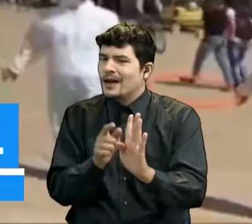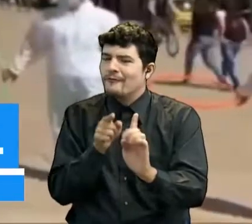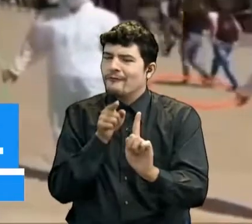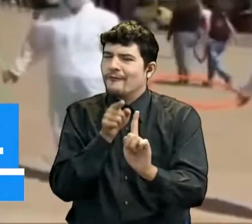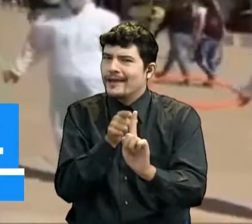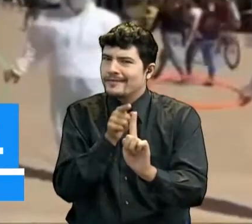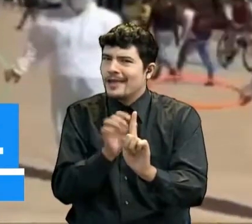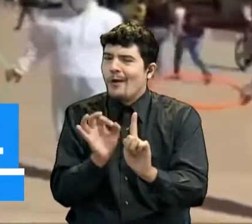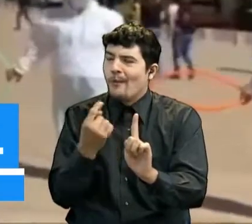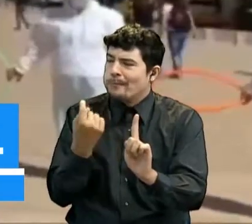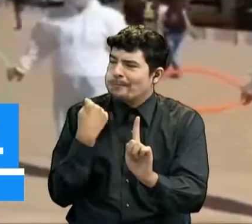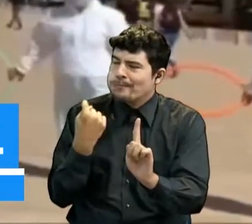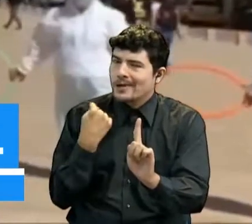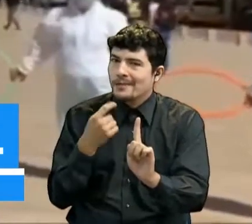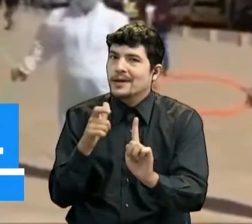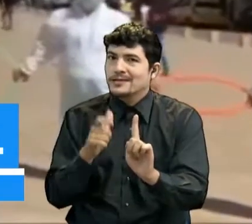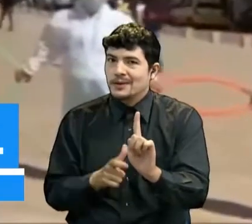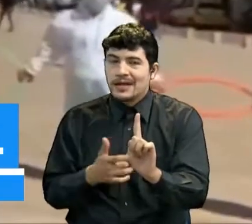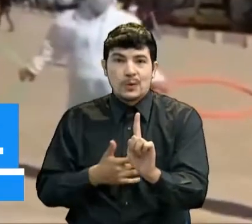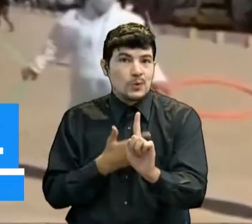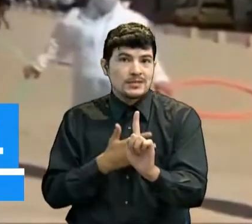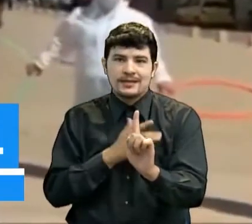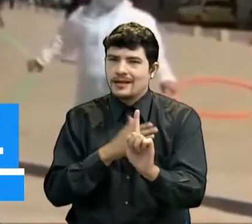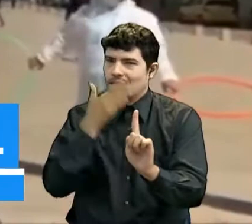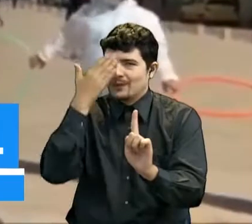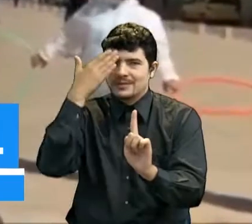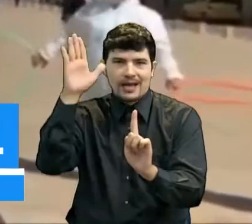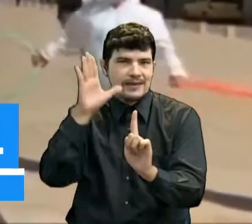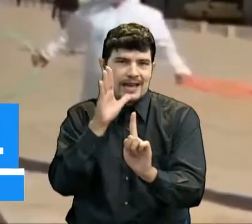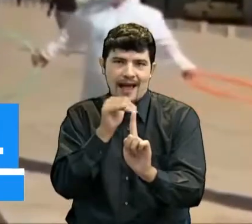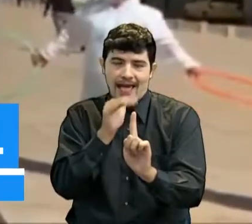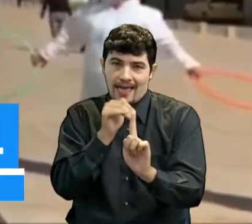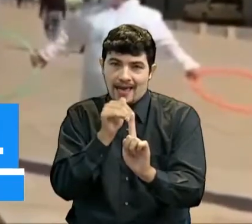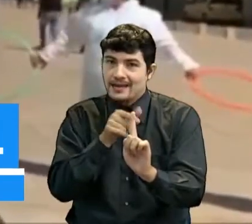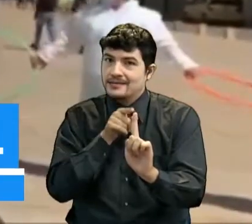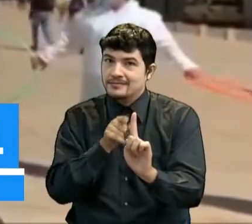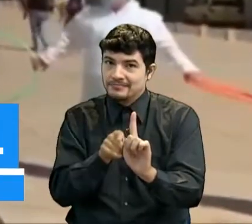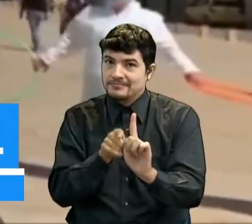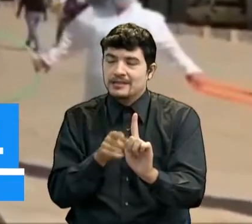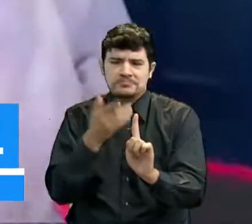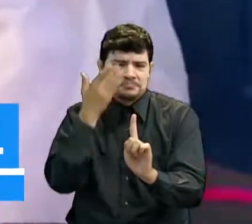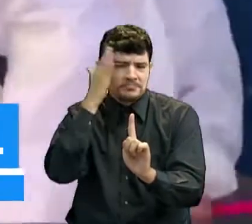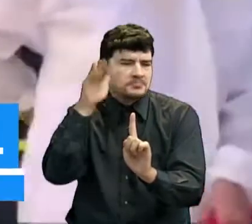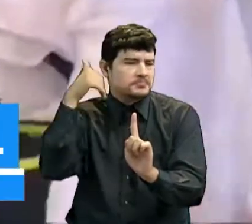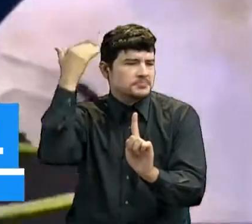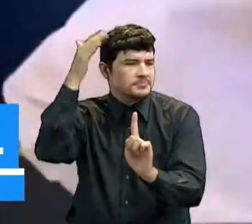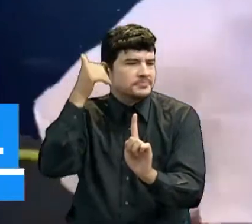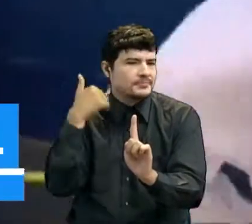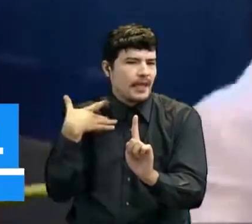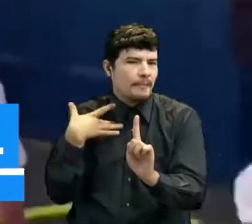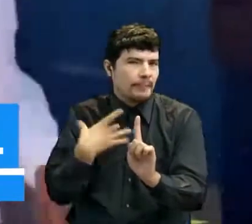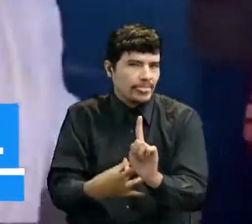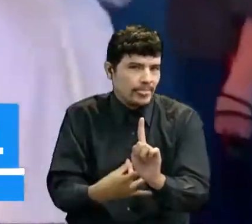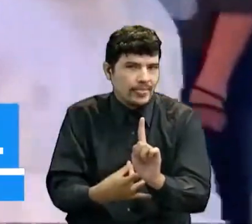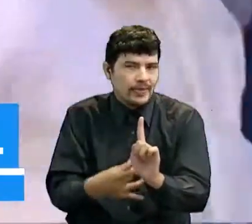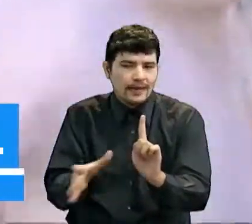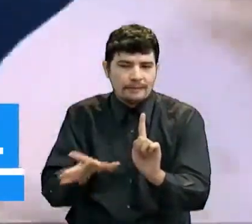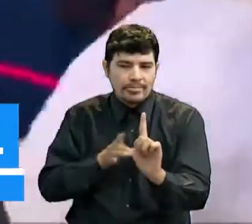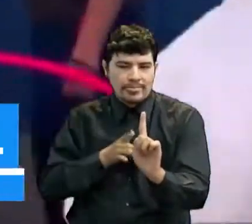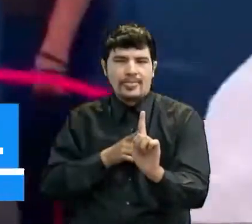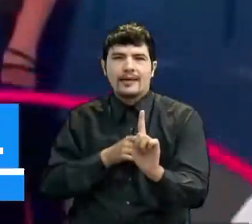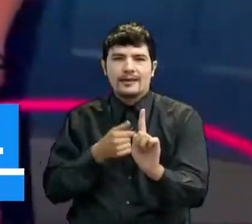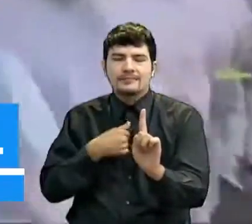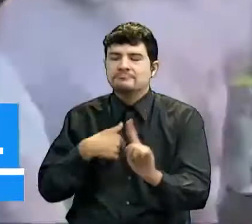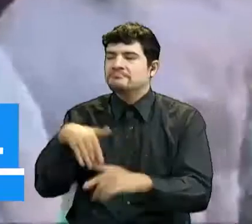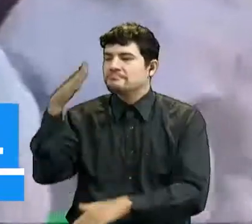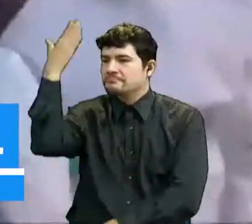puedo estarlo llevando y afectando a una de esas personas que tanto quiero, que puede ser un adulto mayor o un niño. Los ciudadanos aceptaron la estrategia